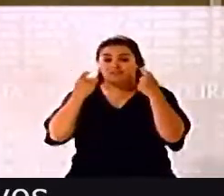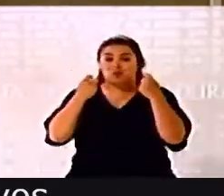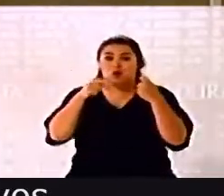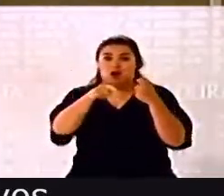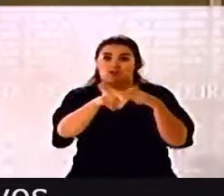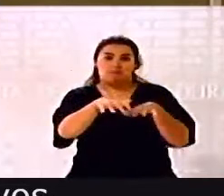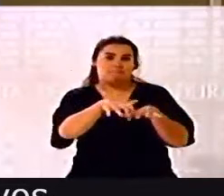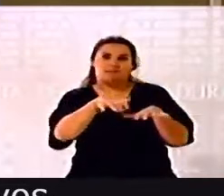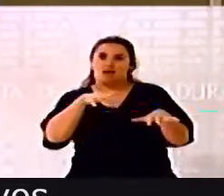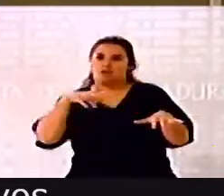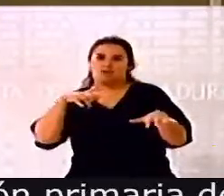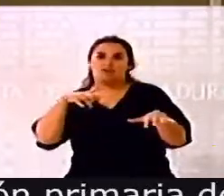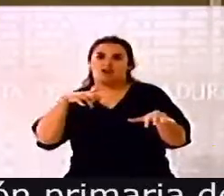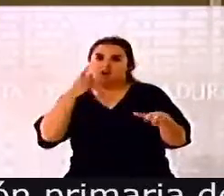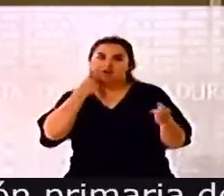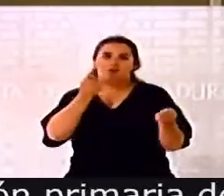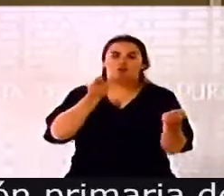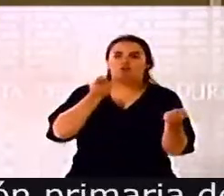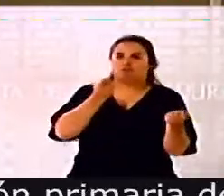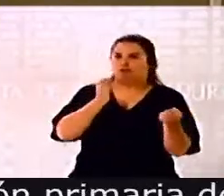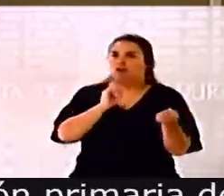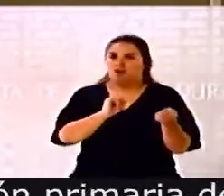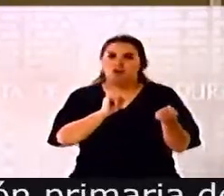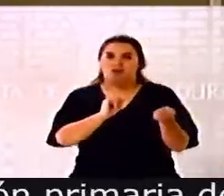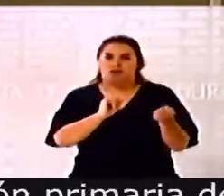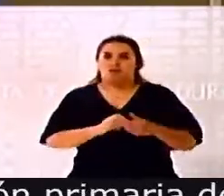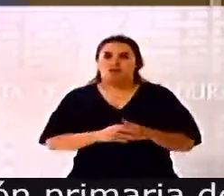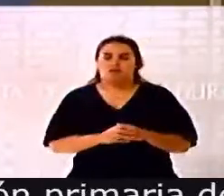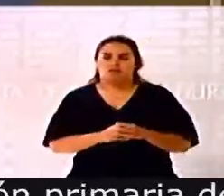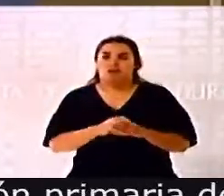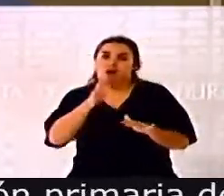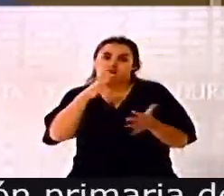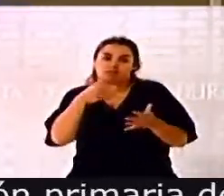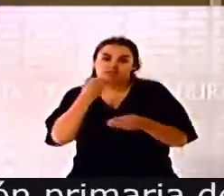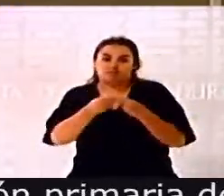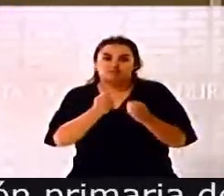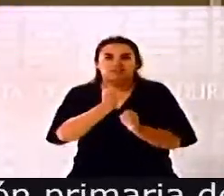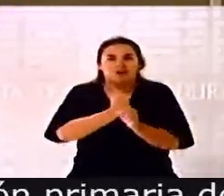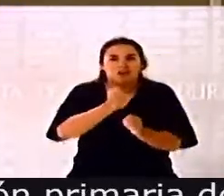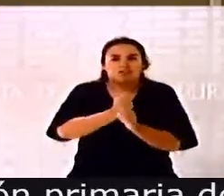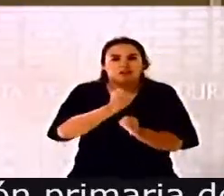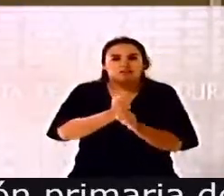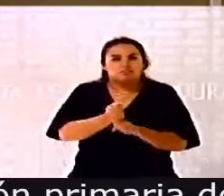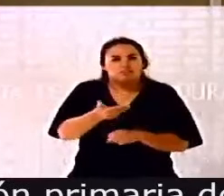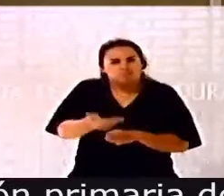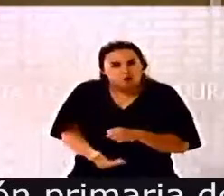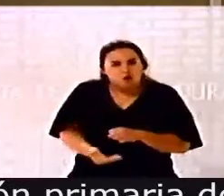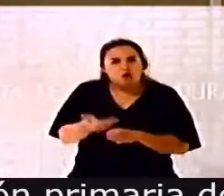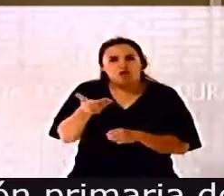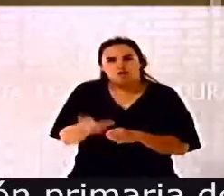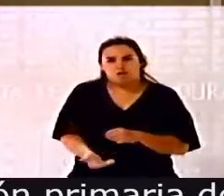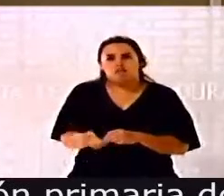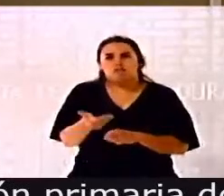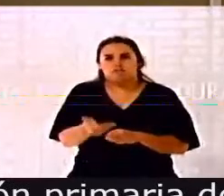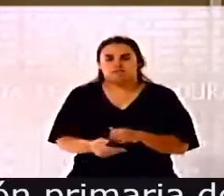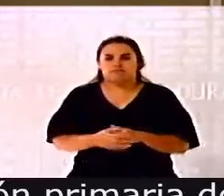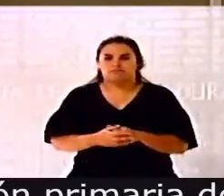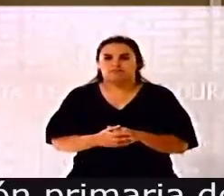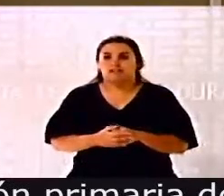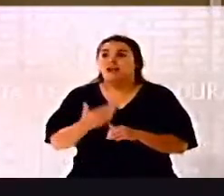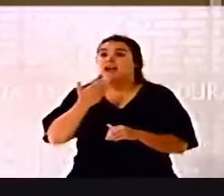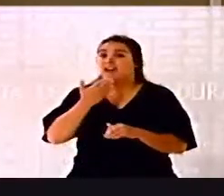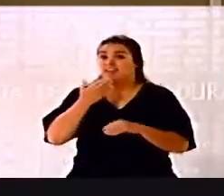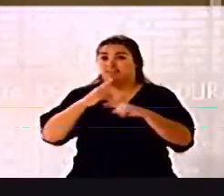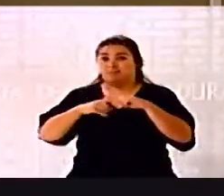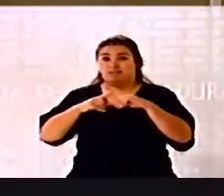estos pacientes que se están siguiendo, está haciendo una labor encomiable. La edad media de los